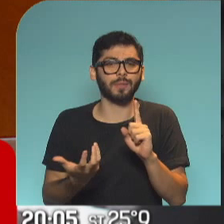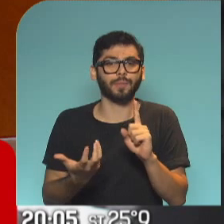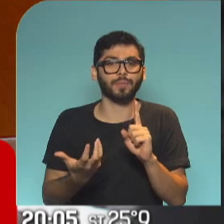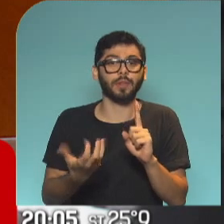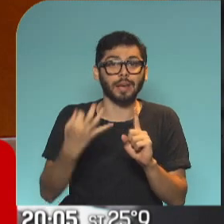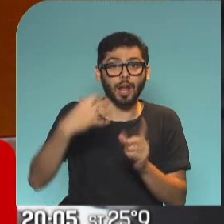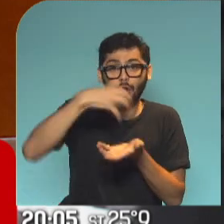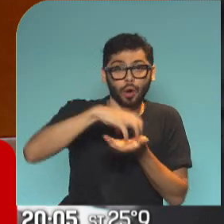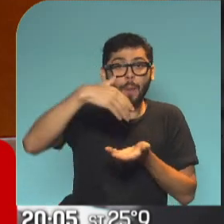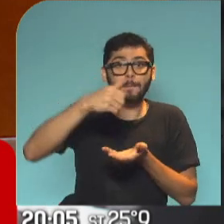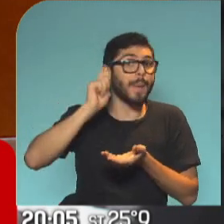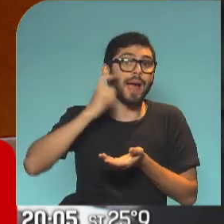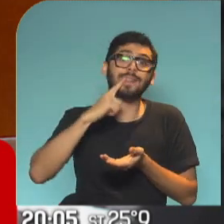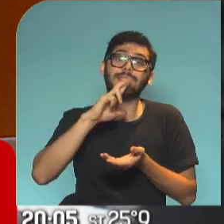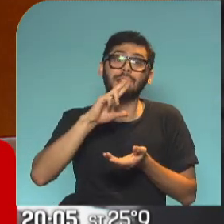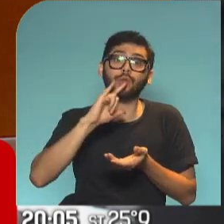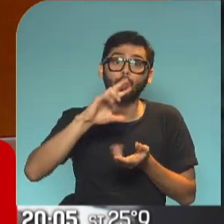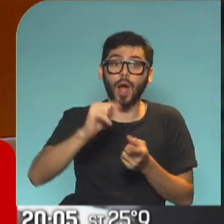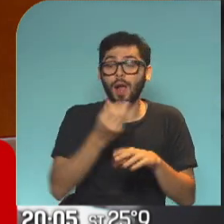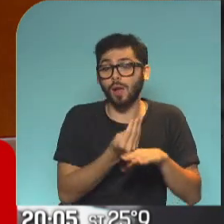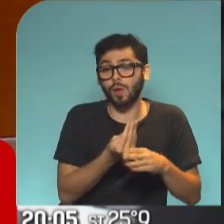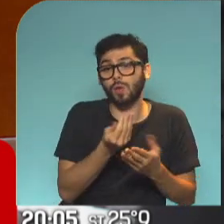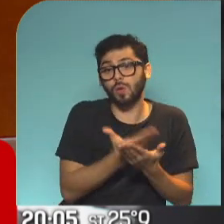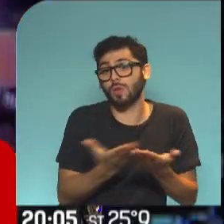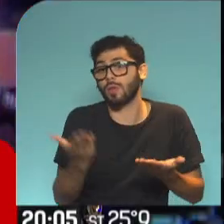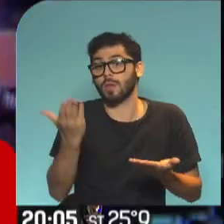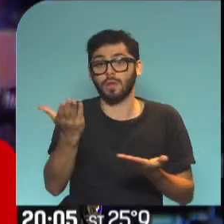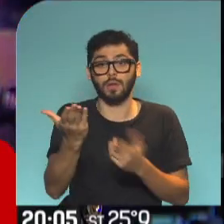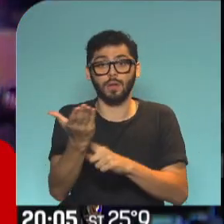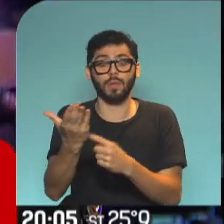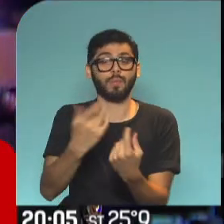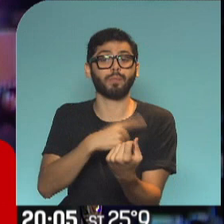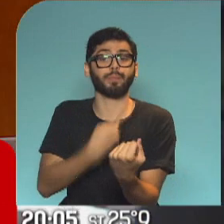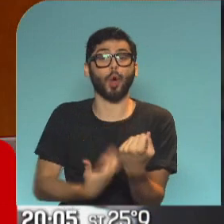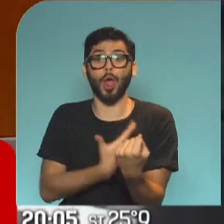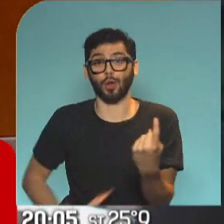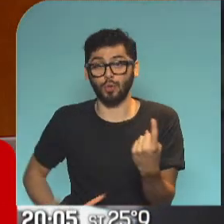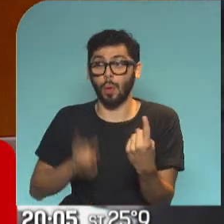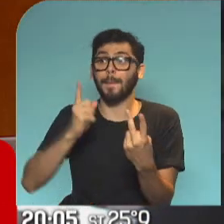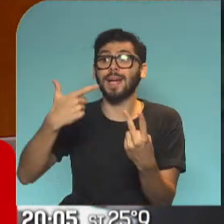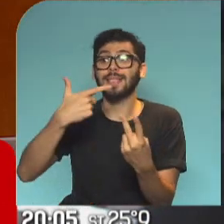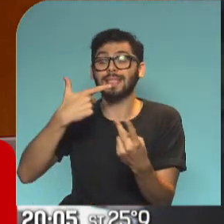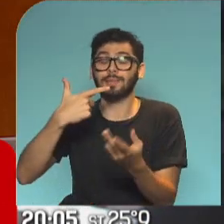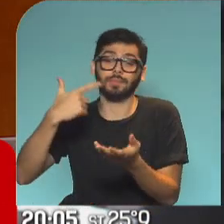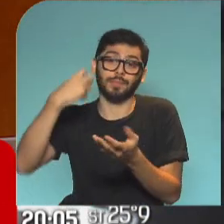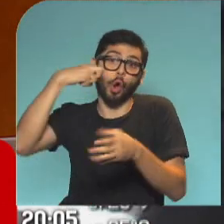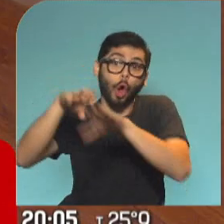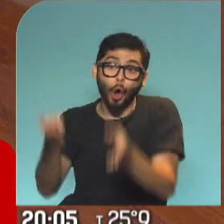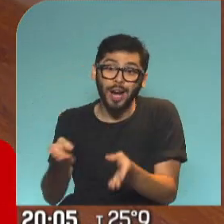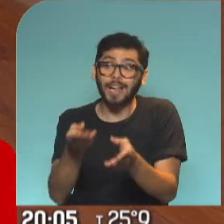elaborando una terna vinculante el poder ejecutivo y el senado de la nación es un acto federal complejo que intervienen los tres poderes del estado